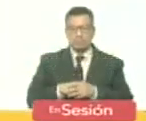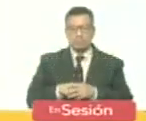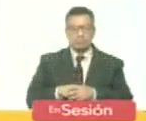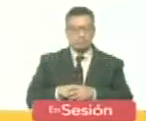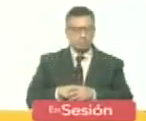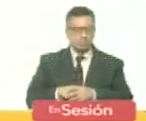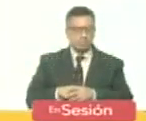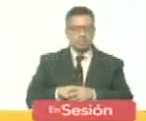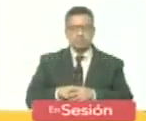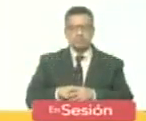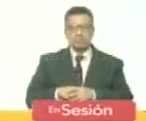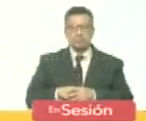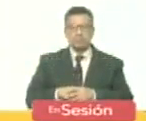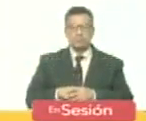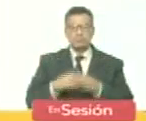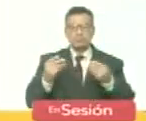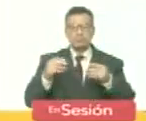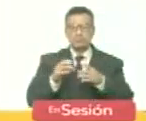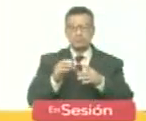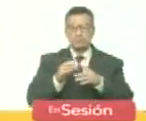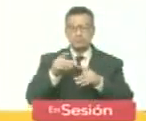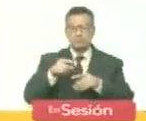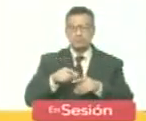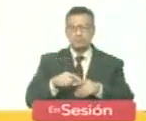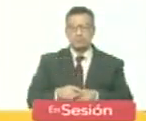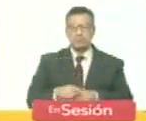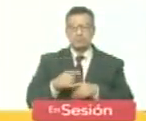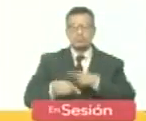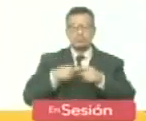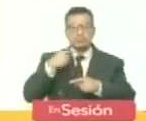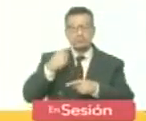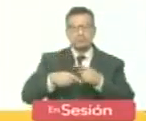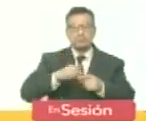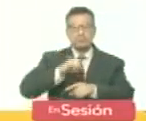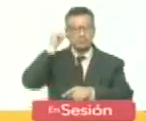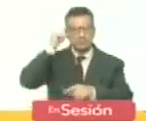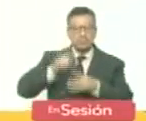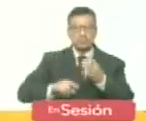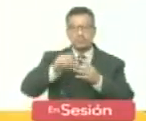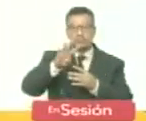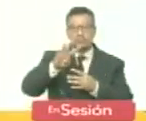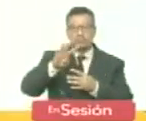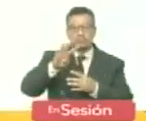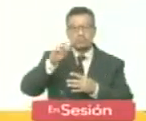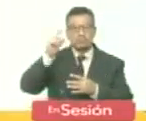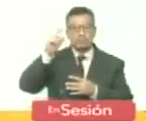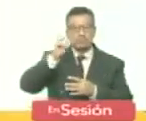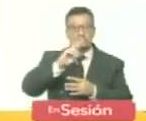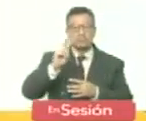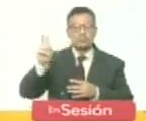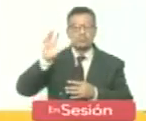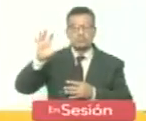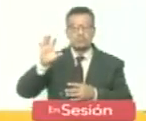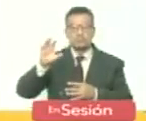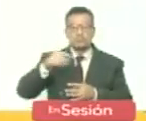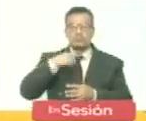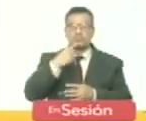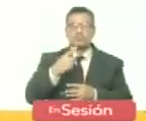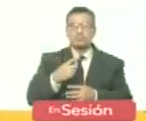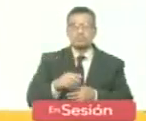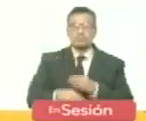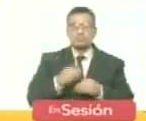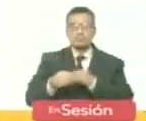fueron muy comunes en los postreros días de la Cuarta República, cuando un dirigente político se